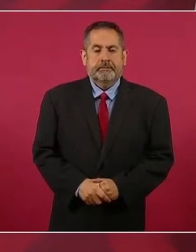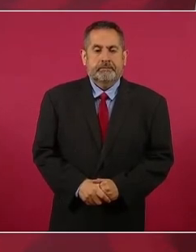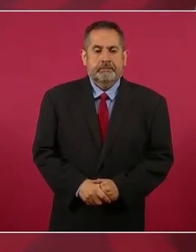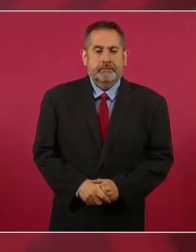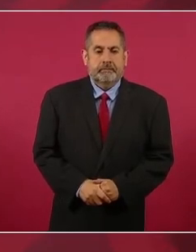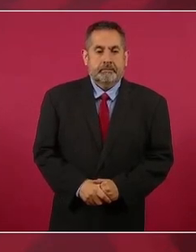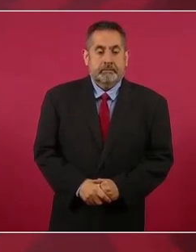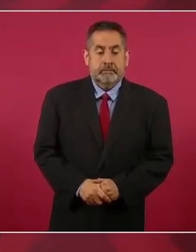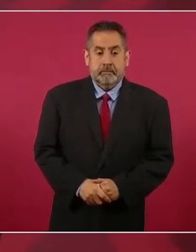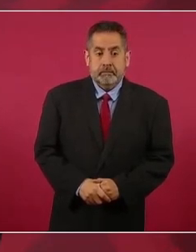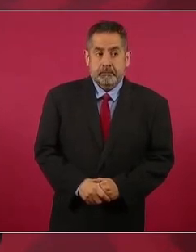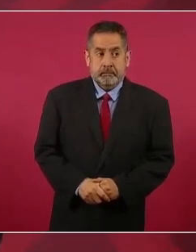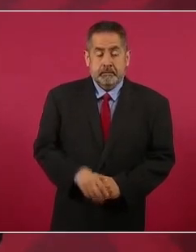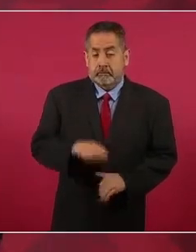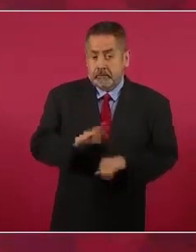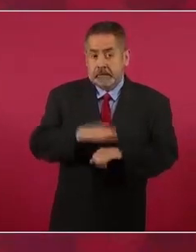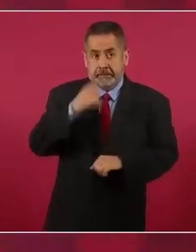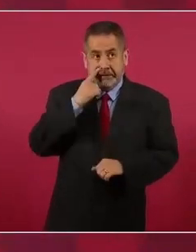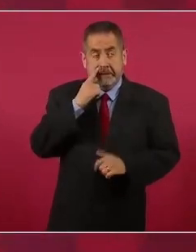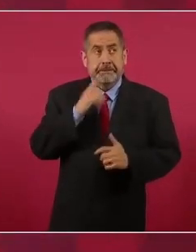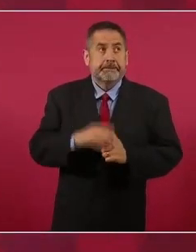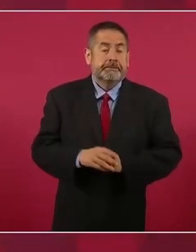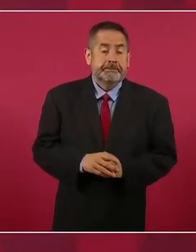No solo eso,